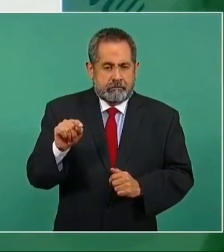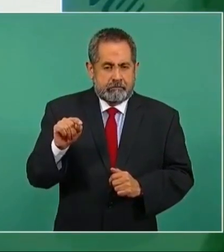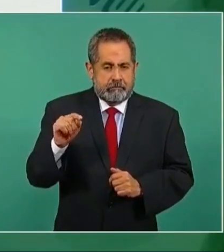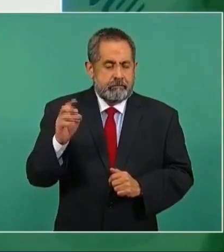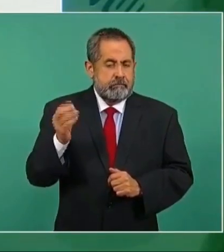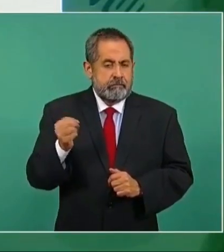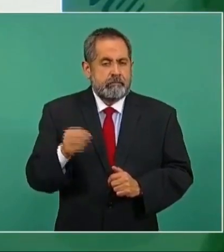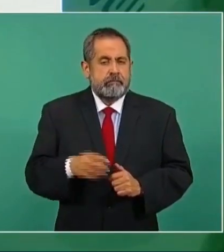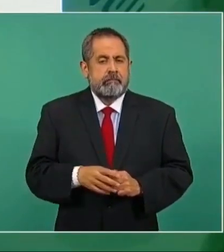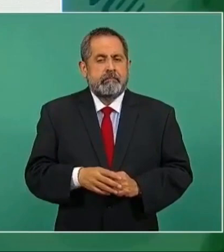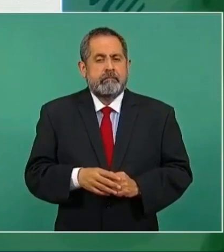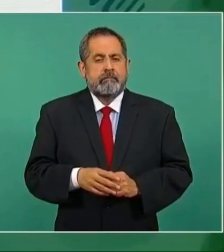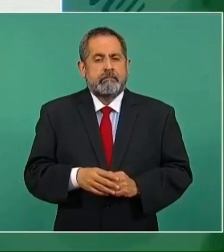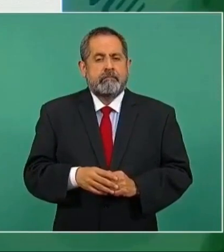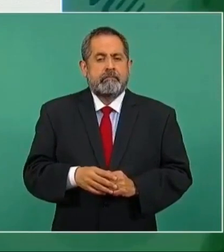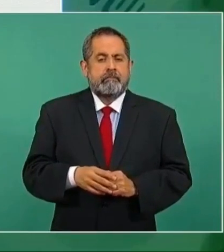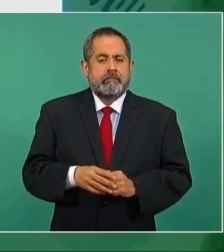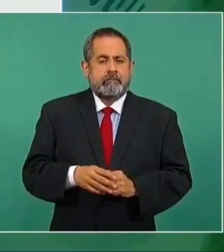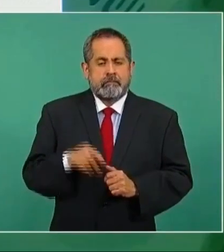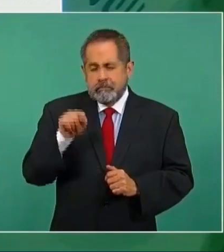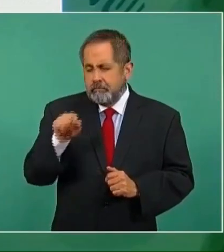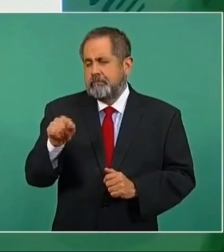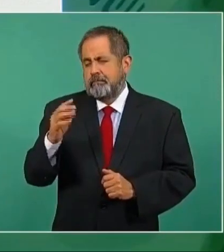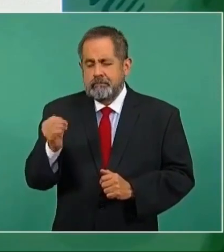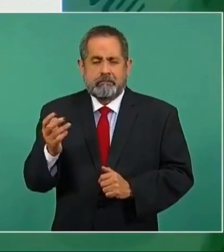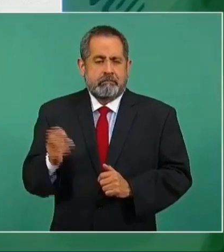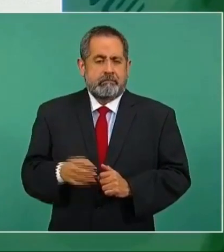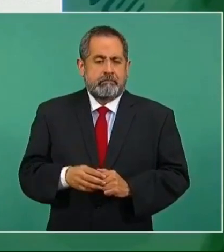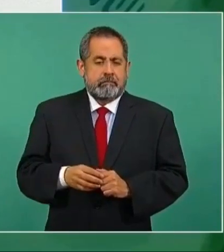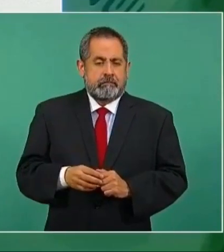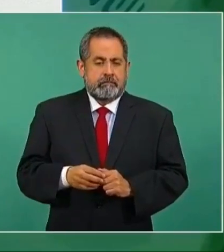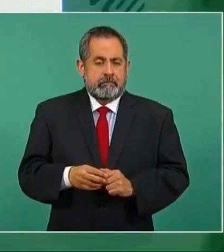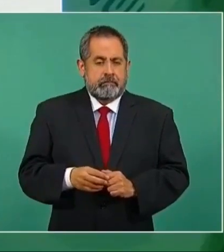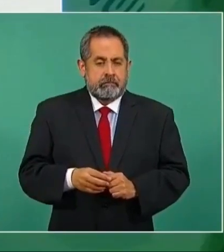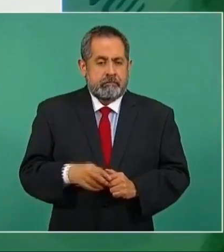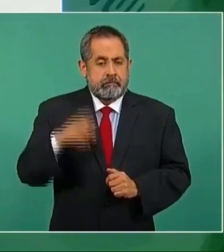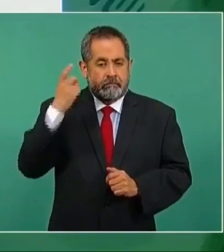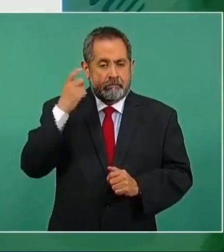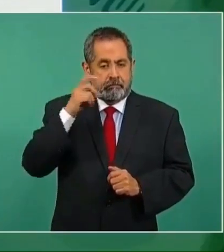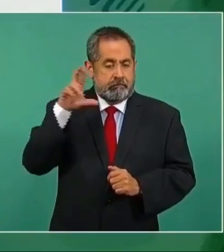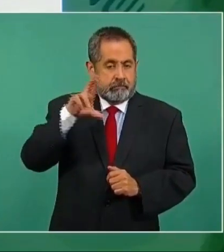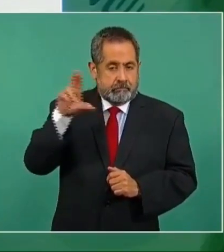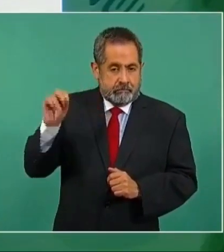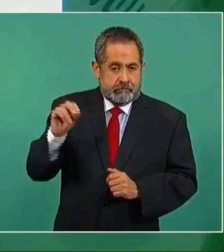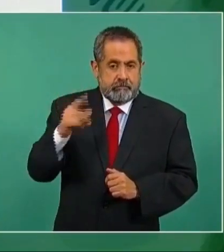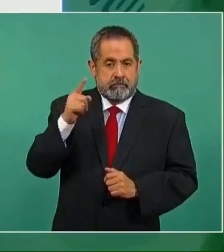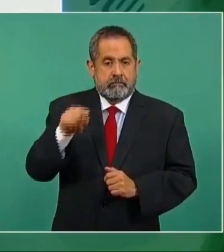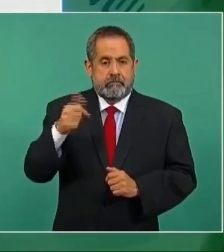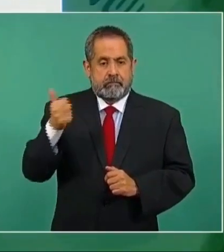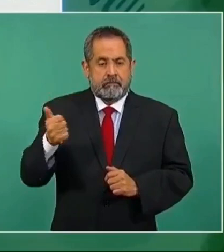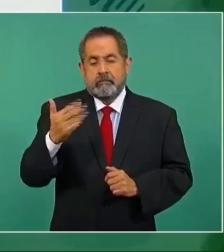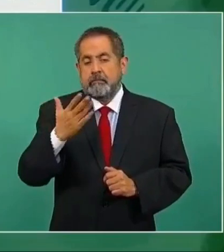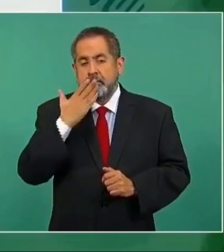0.9 o 0.9, Quintana Roo 1.6, Sonora